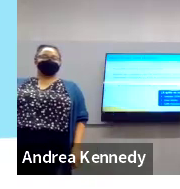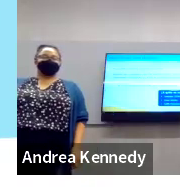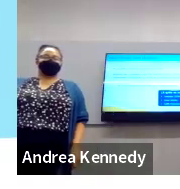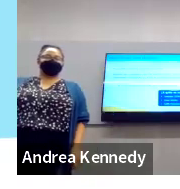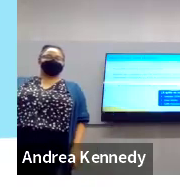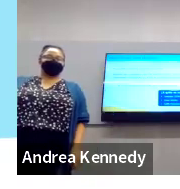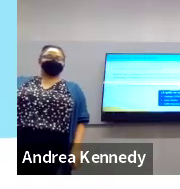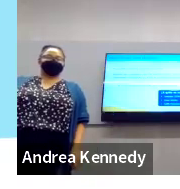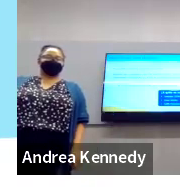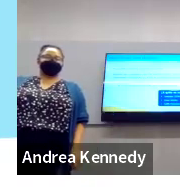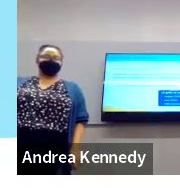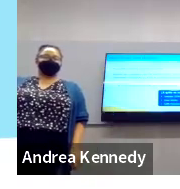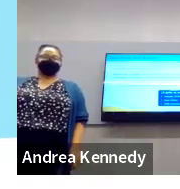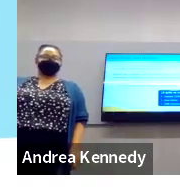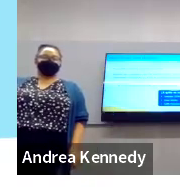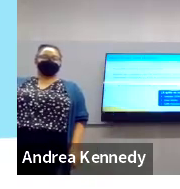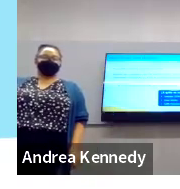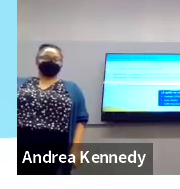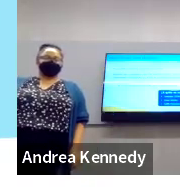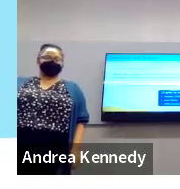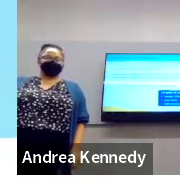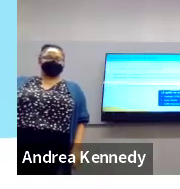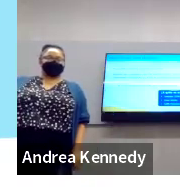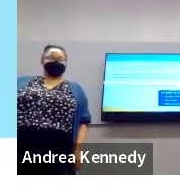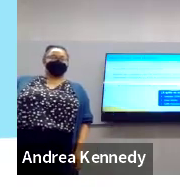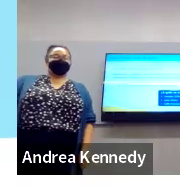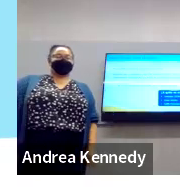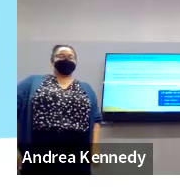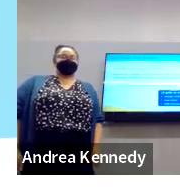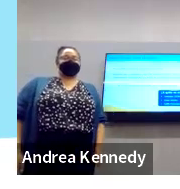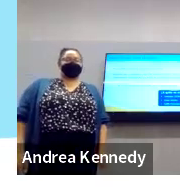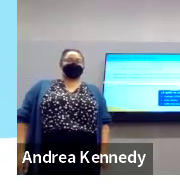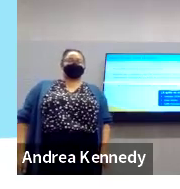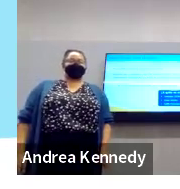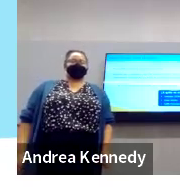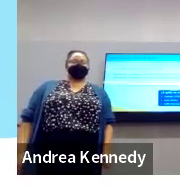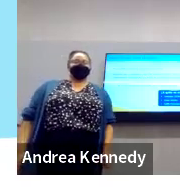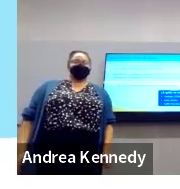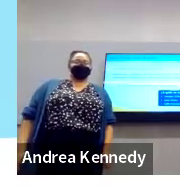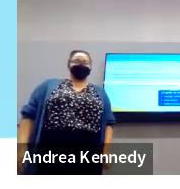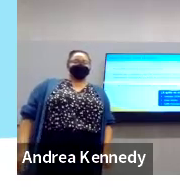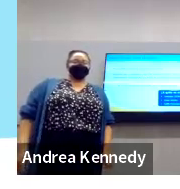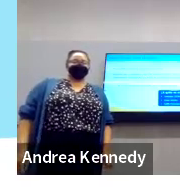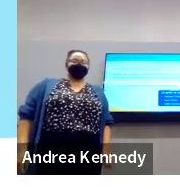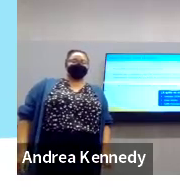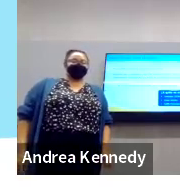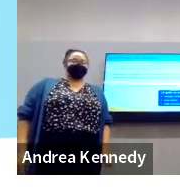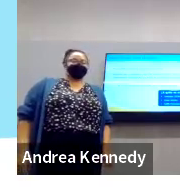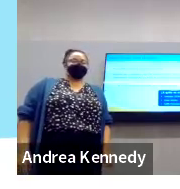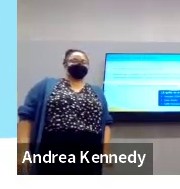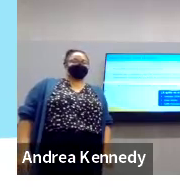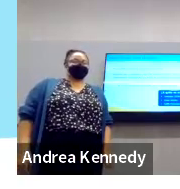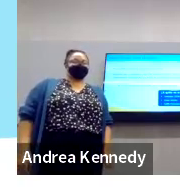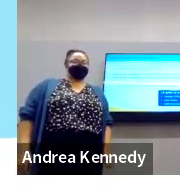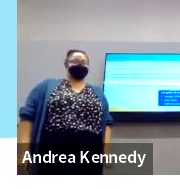servicios públicos separado de la renta directamente al propietario o a través de un tercero como Conservice. So, si